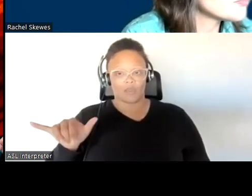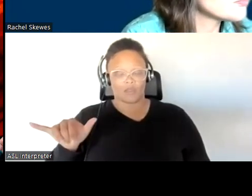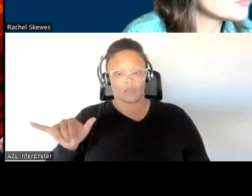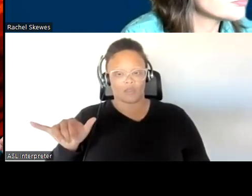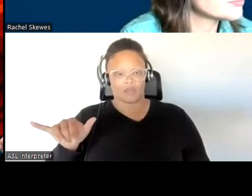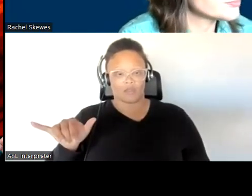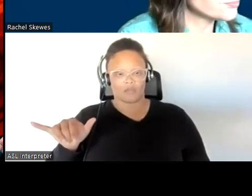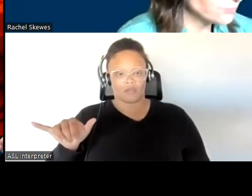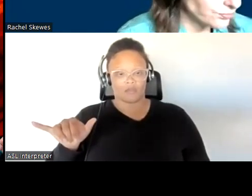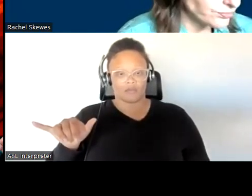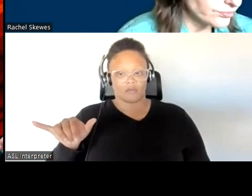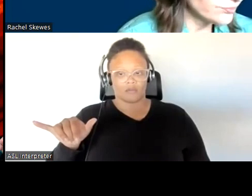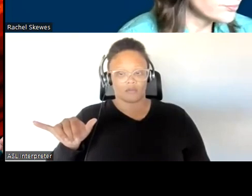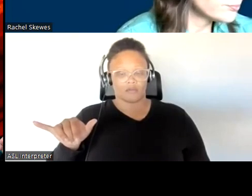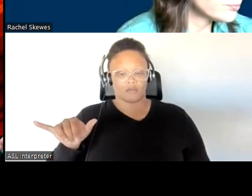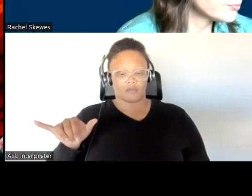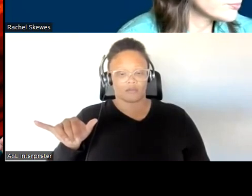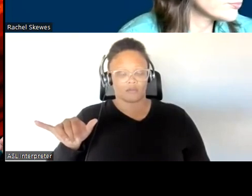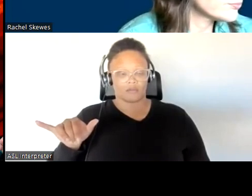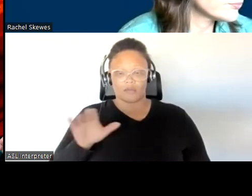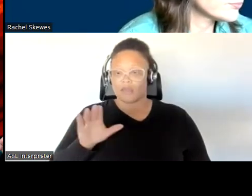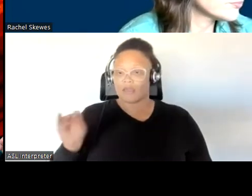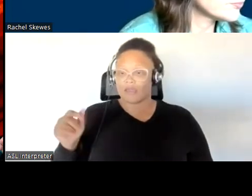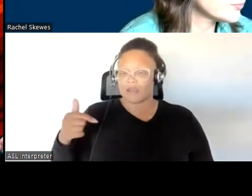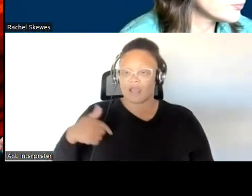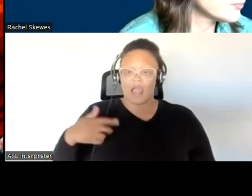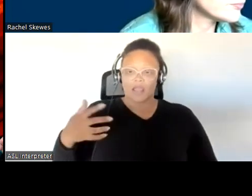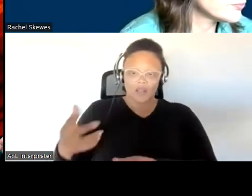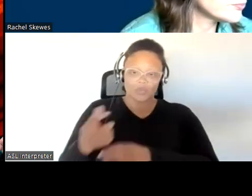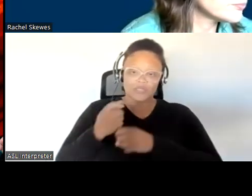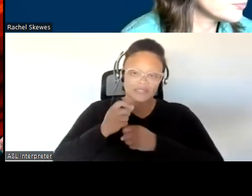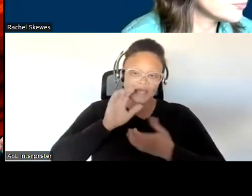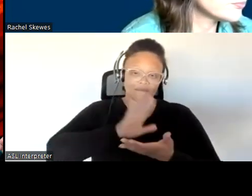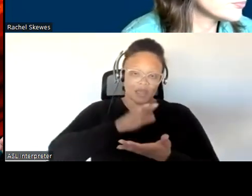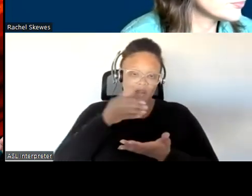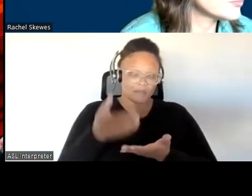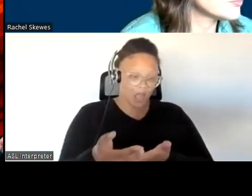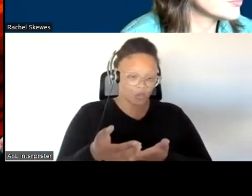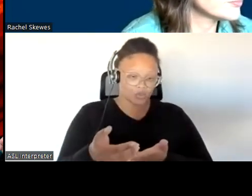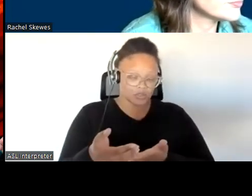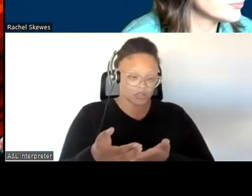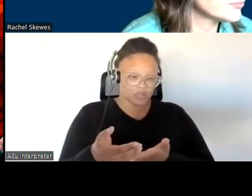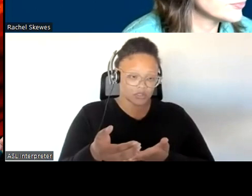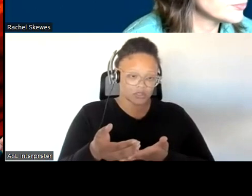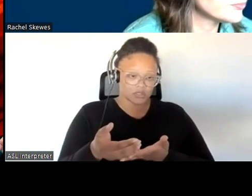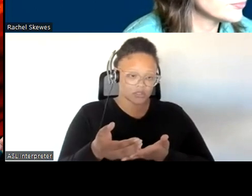una cantidad del ese de seguros del que me dan